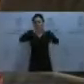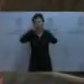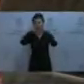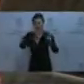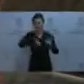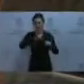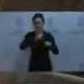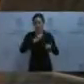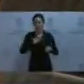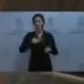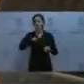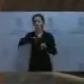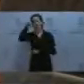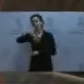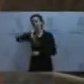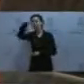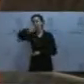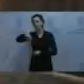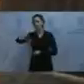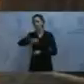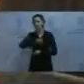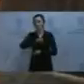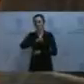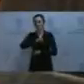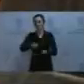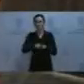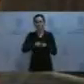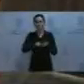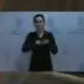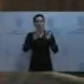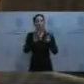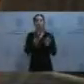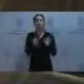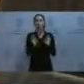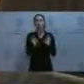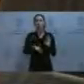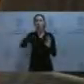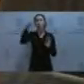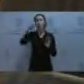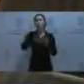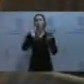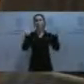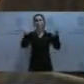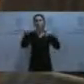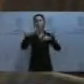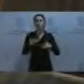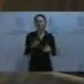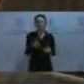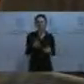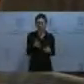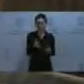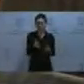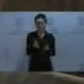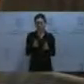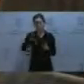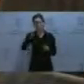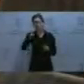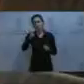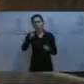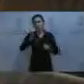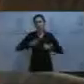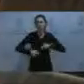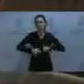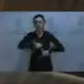de Cabueñes, en Gijón, dispone de una consulta monográfica para la atención al Parkinson y a otros trastornos del